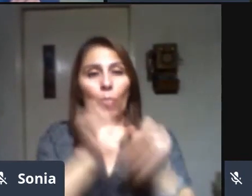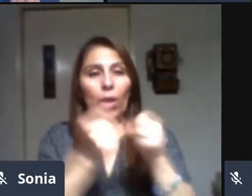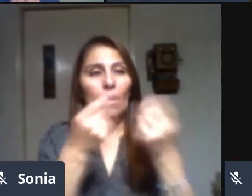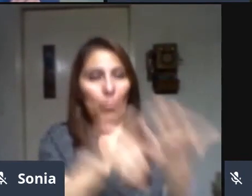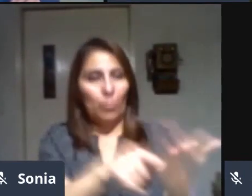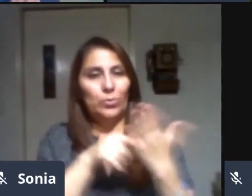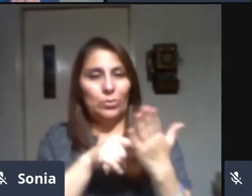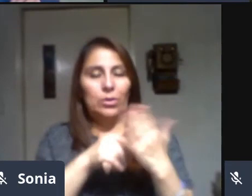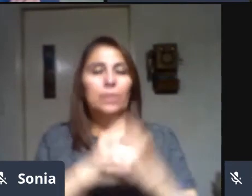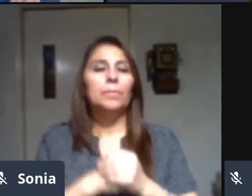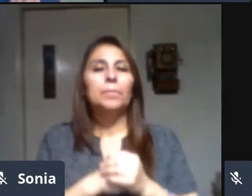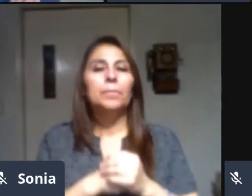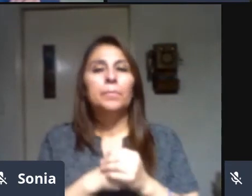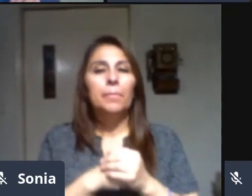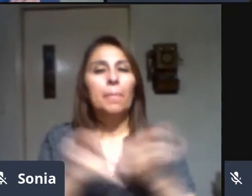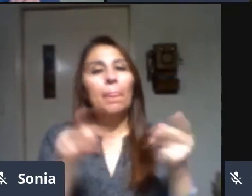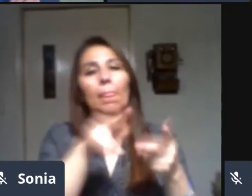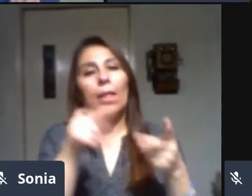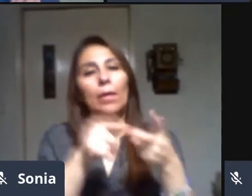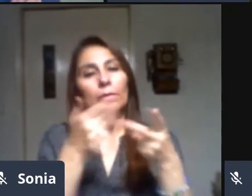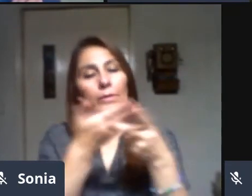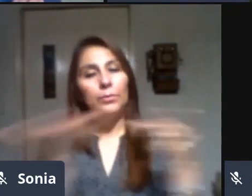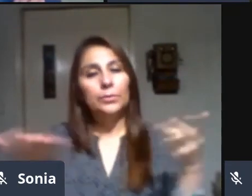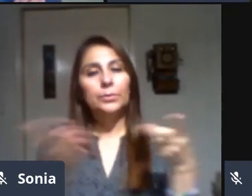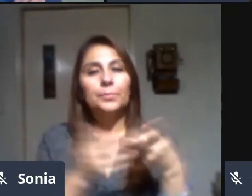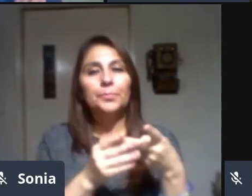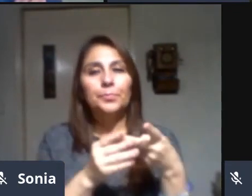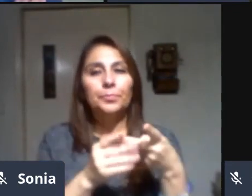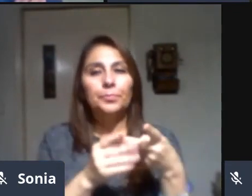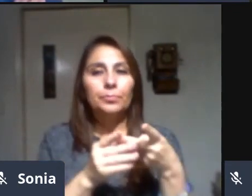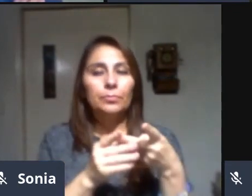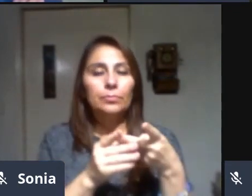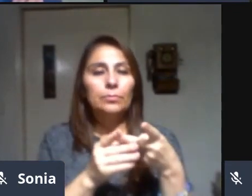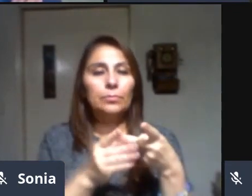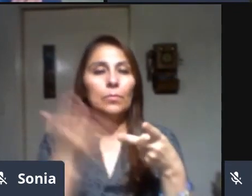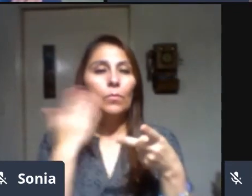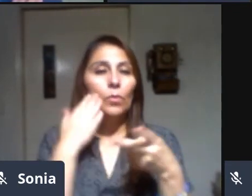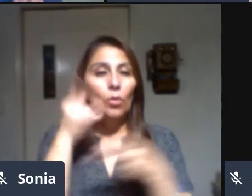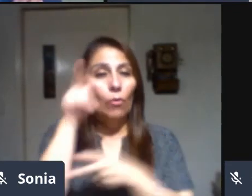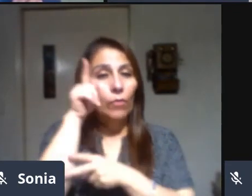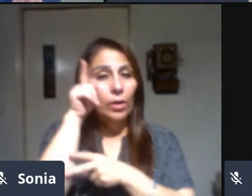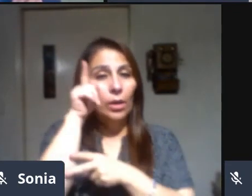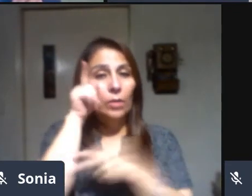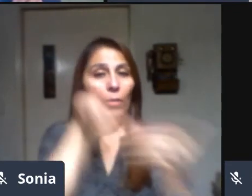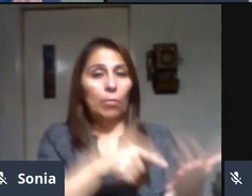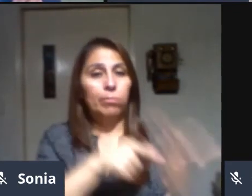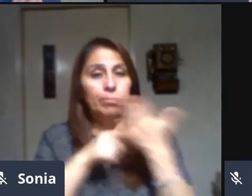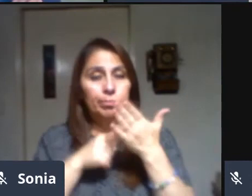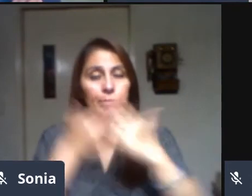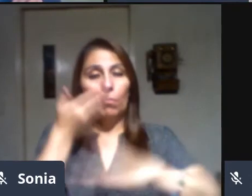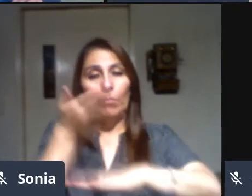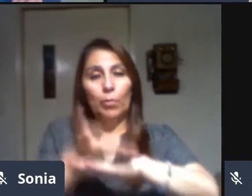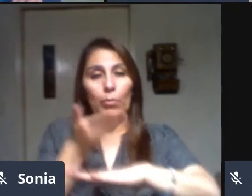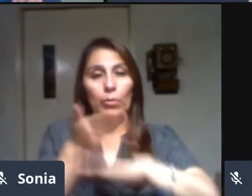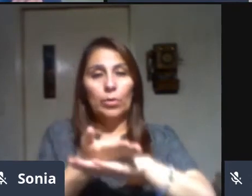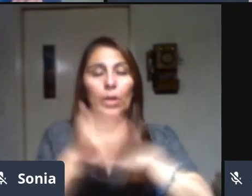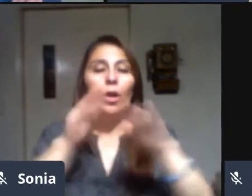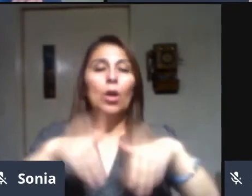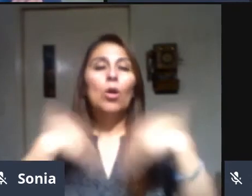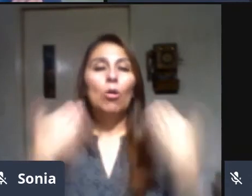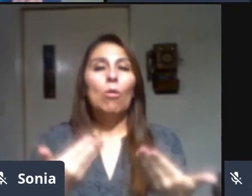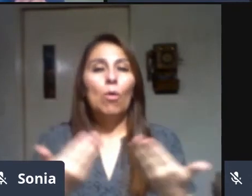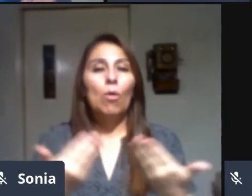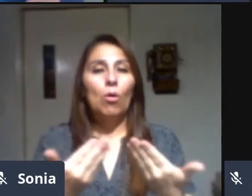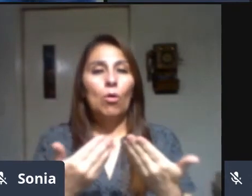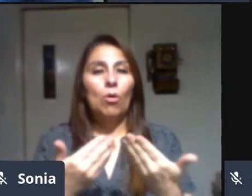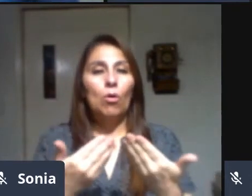por otra parte cuando fernando nos plantea como como garzón habla